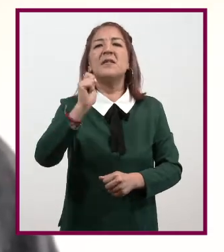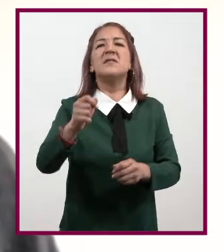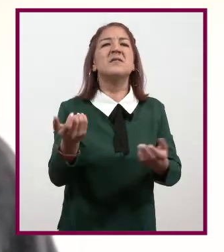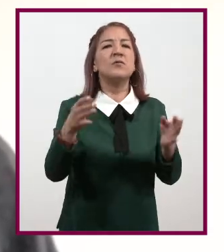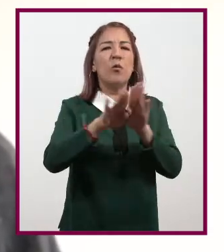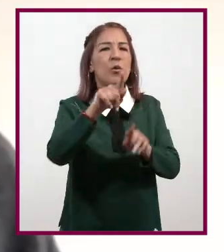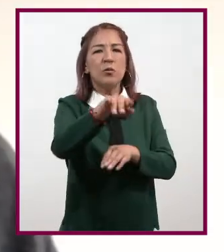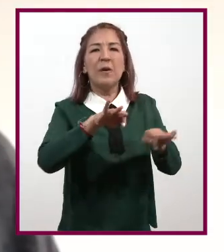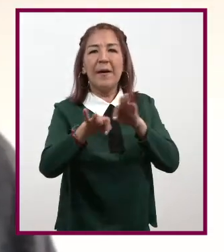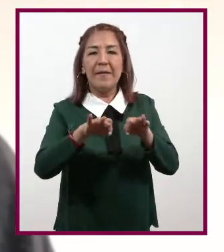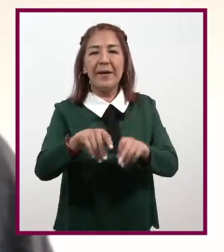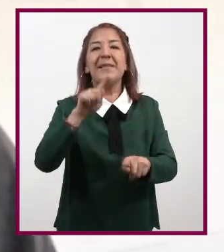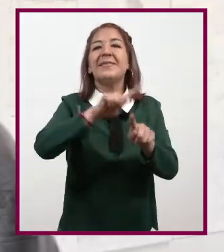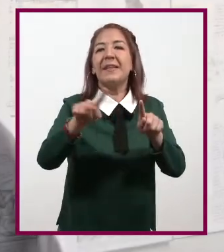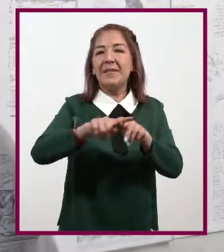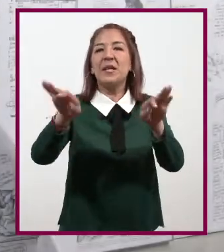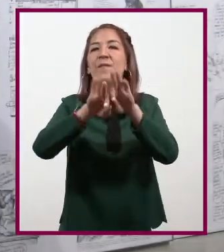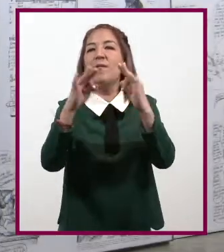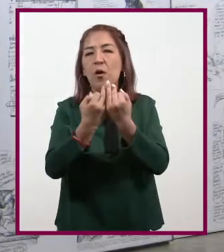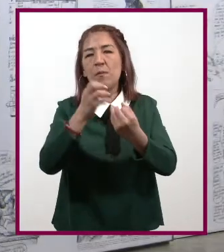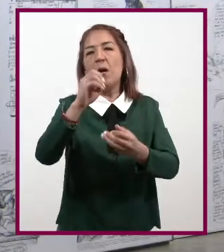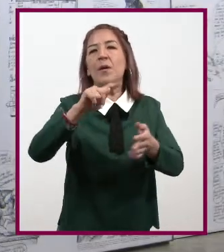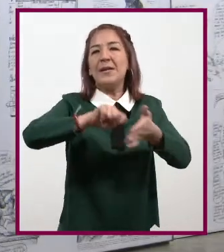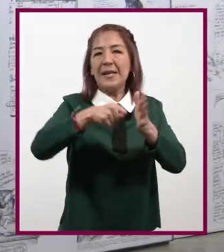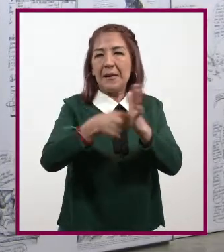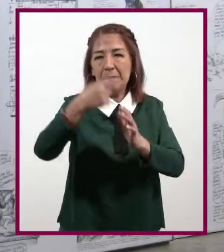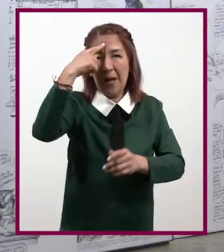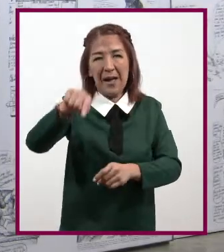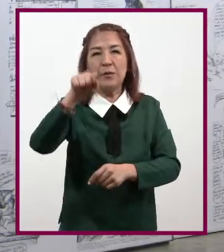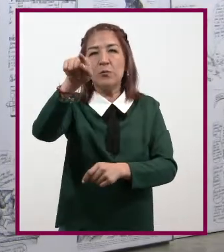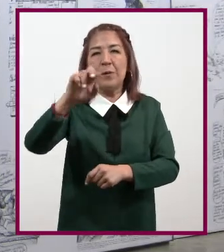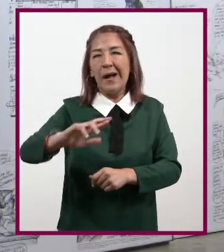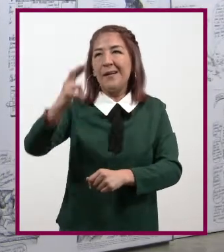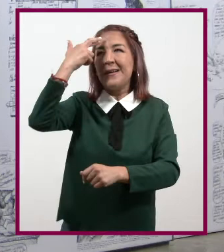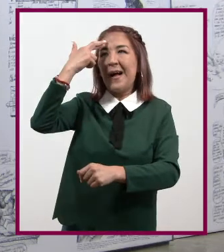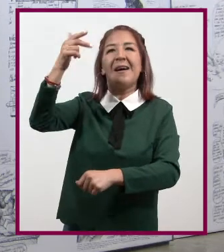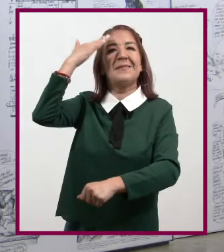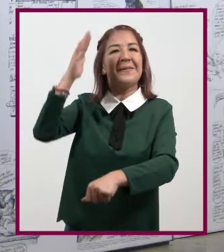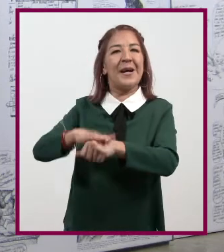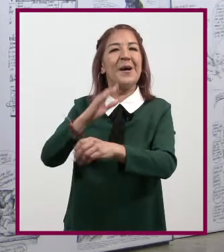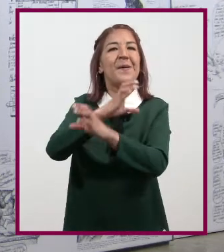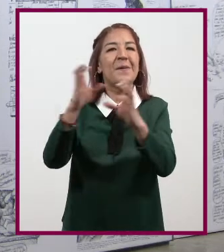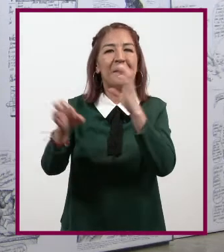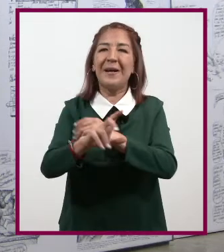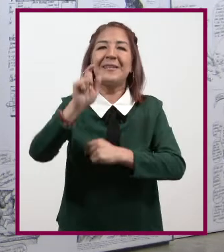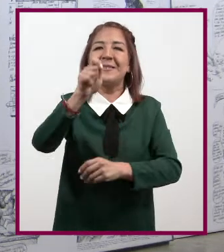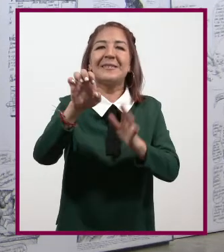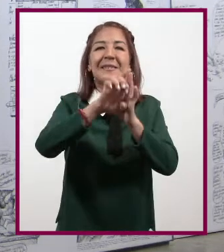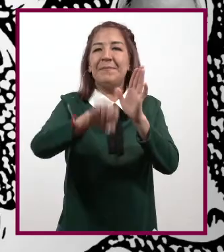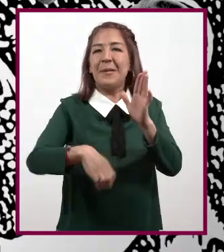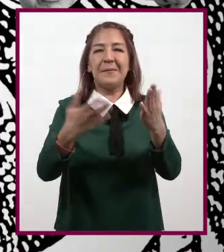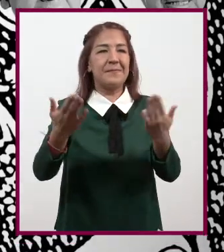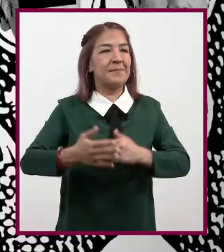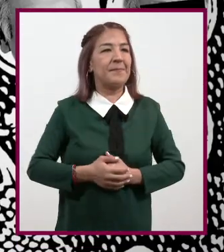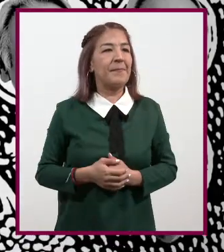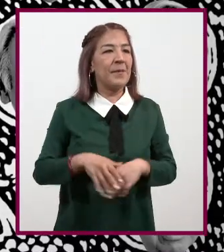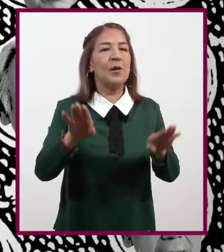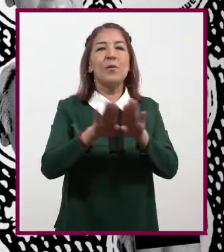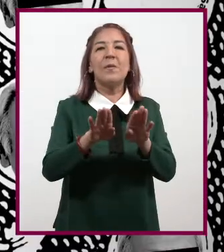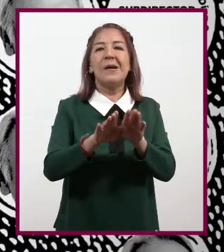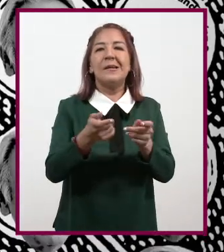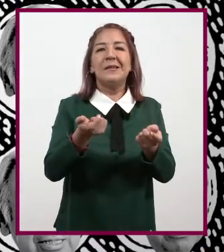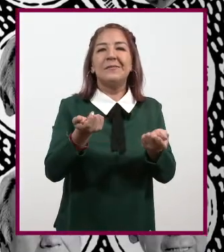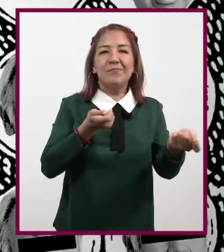como estrategias o técnicas para acordarte de cosas. O sea, es como pequeños trucos